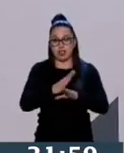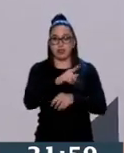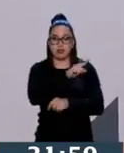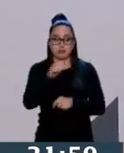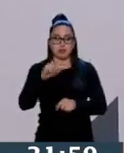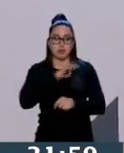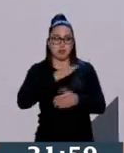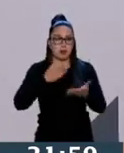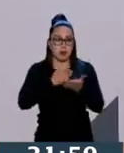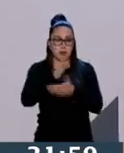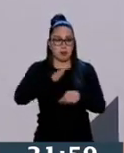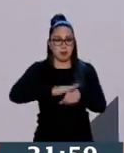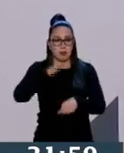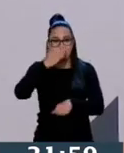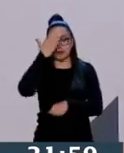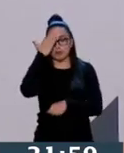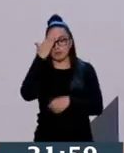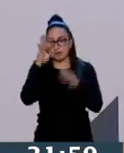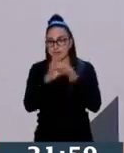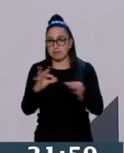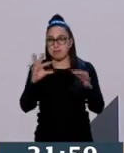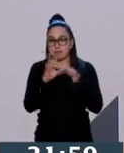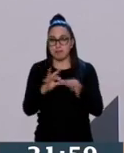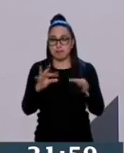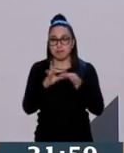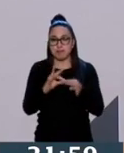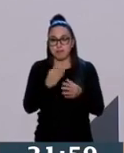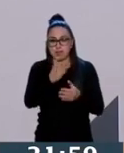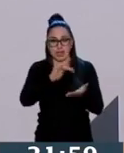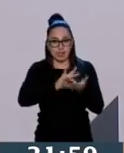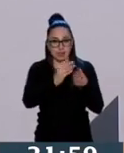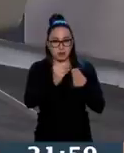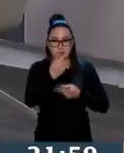abiertas, lo vamos a seguir seguramente recuperando. Querido Federico, muchísimas gracias. Gracias a Nos ti. vemos.